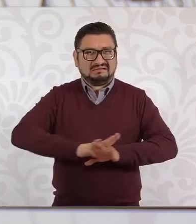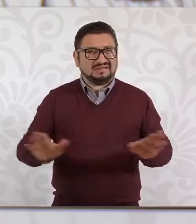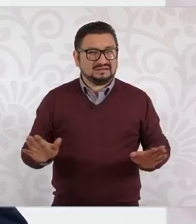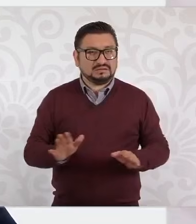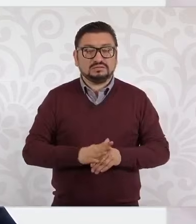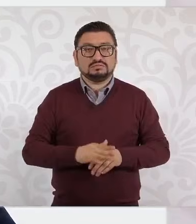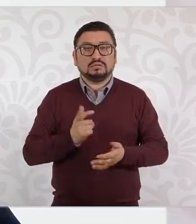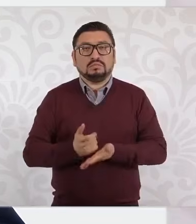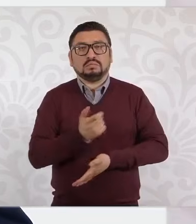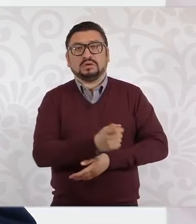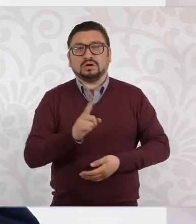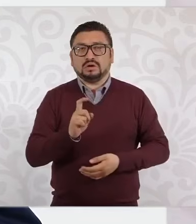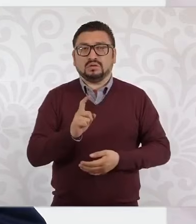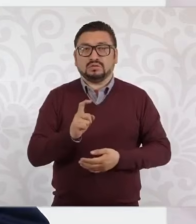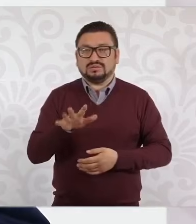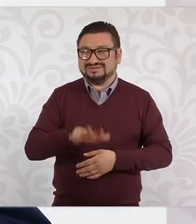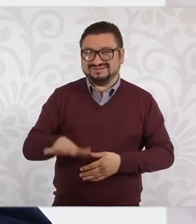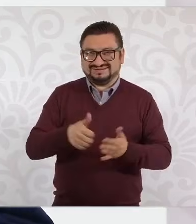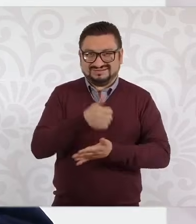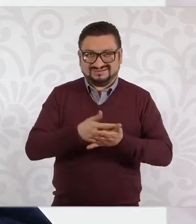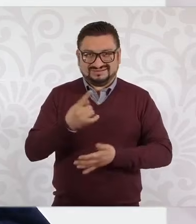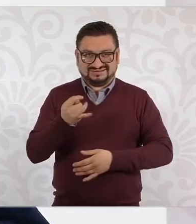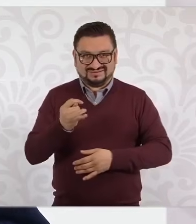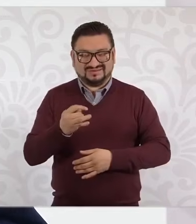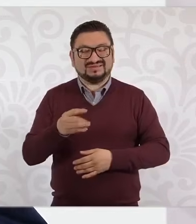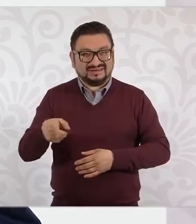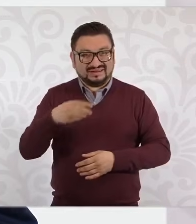el agua, la ciudad de Tijuana, Mexicali.